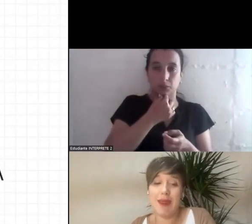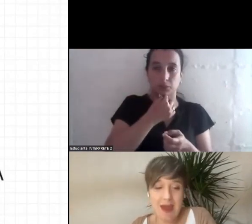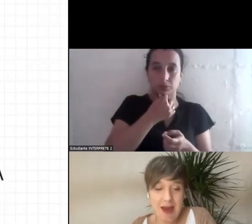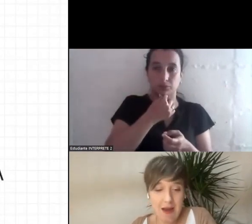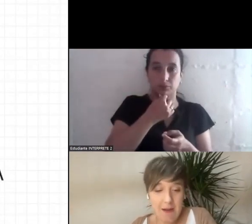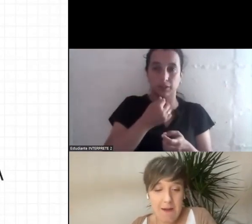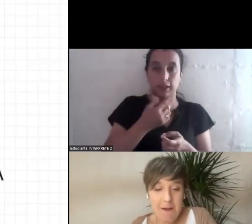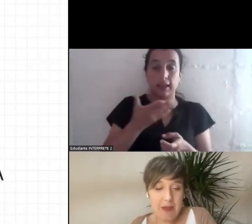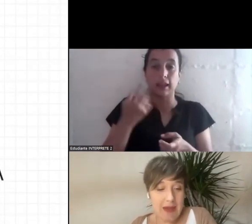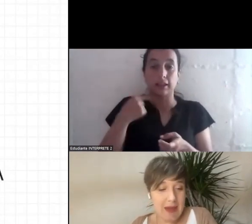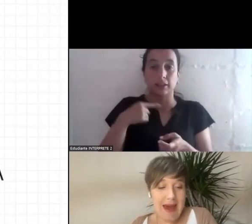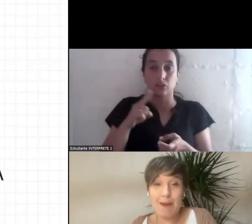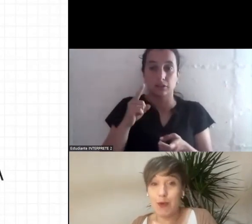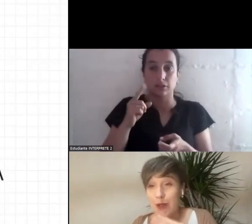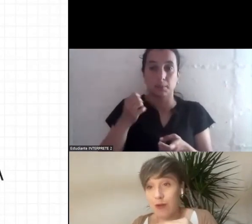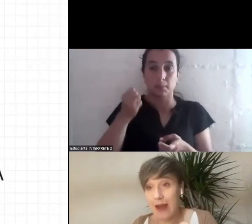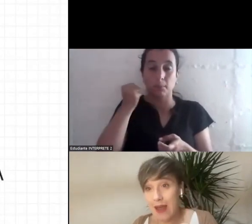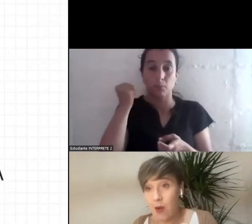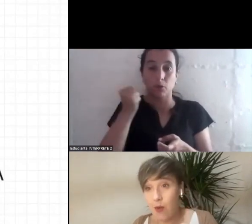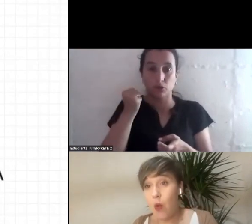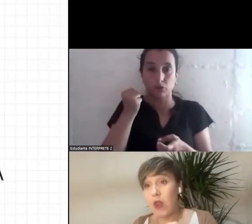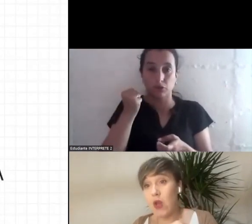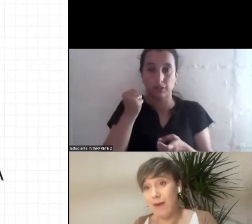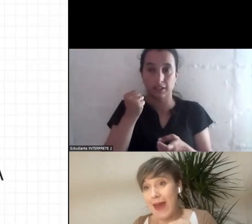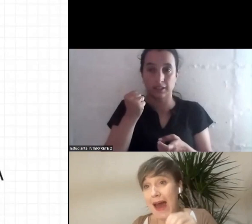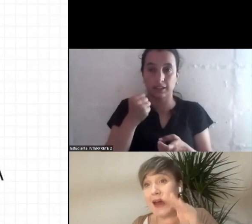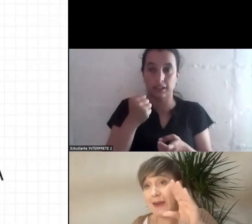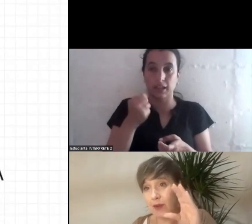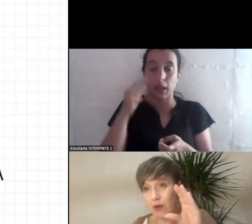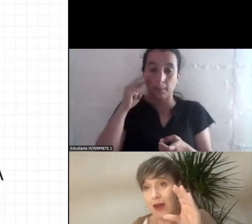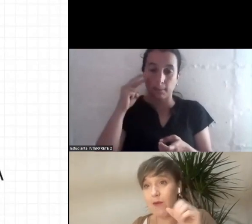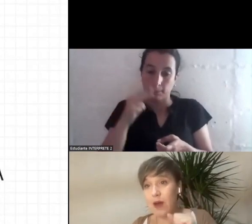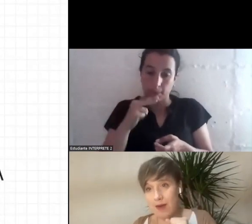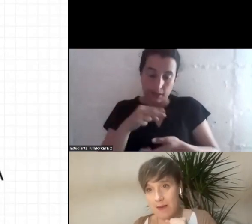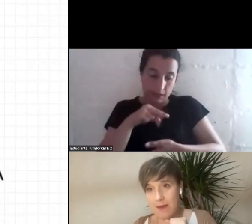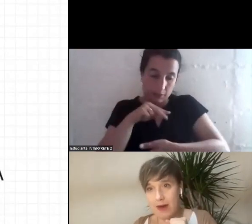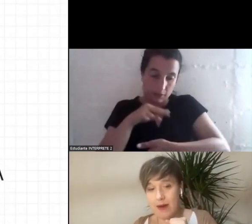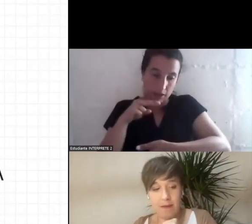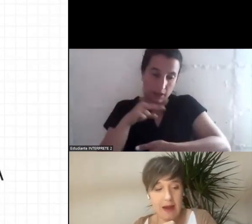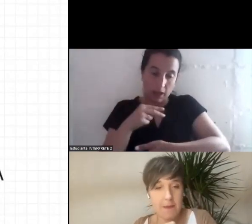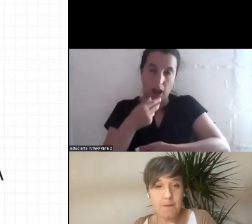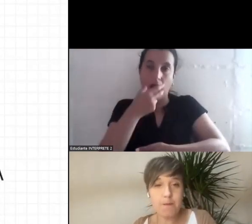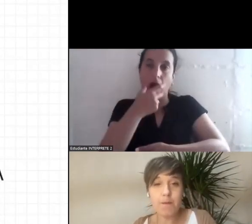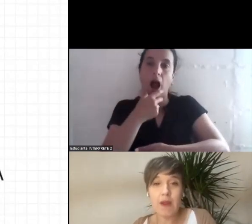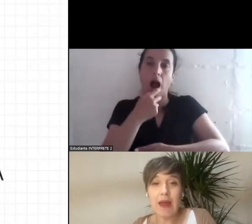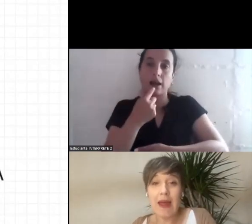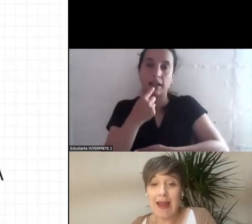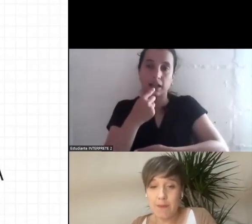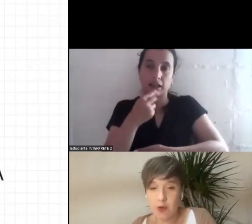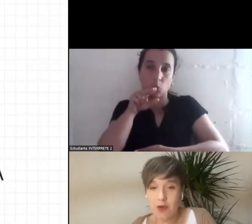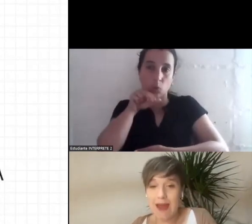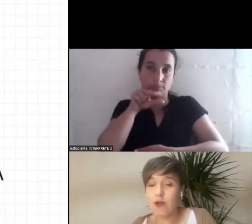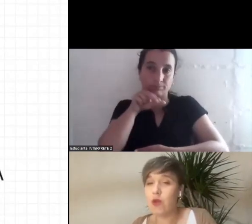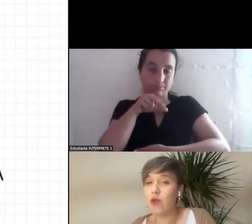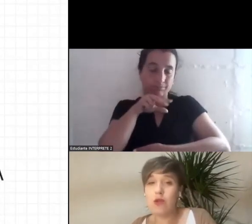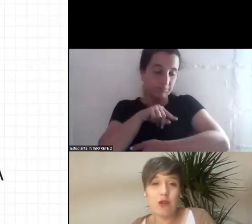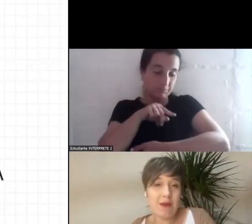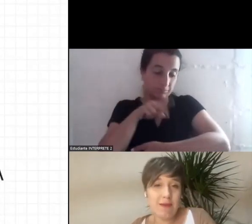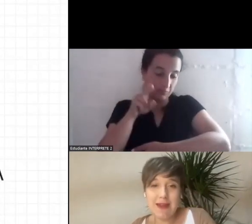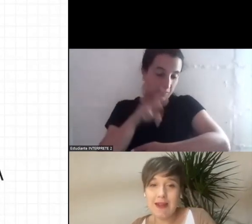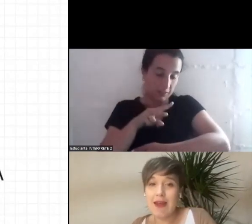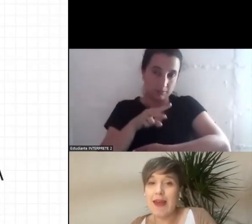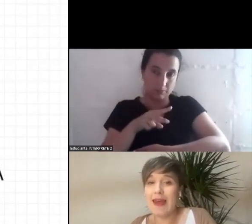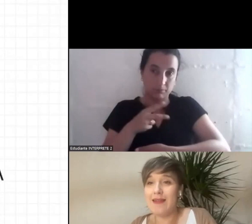atención especial a la posición de la lengua cuando el bebé haga esa apertura de la boca y vaya a mamar, ¿vale? La hipotonía. Todos